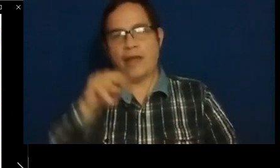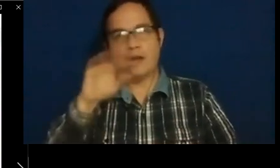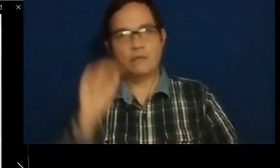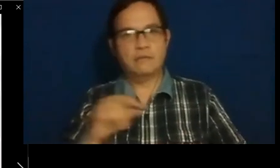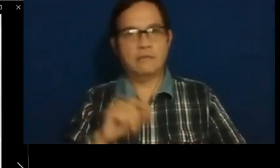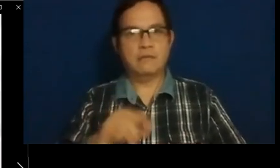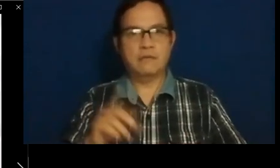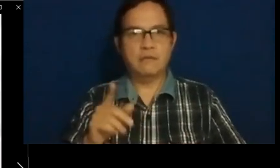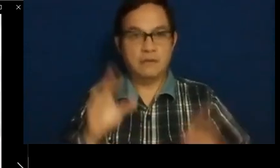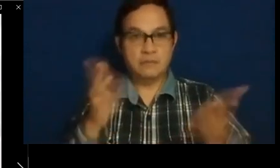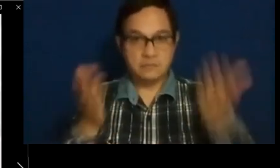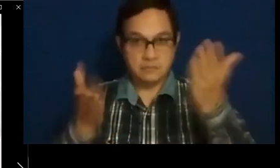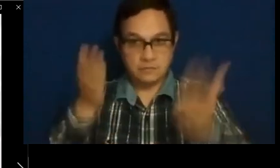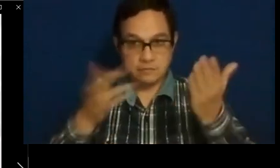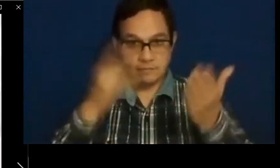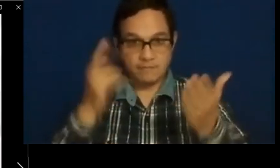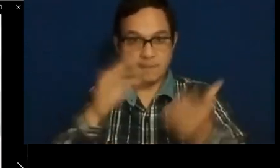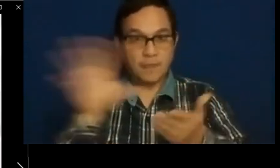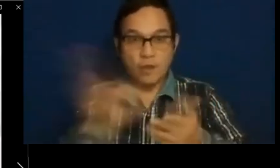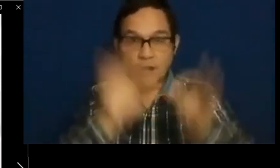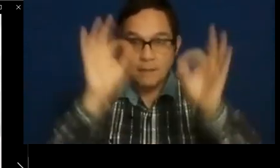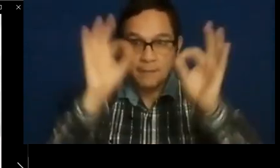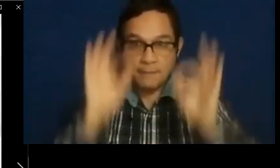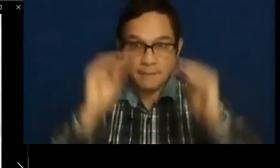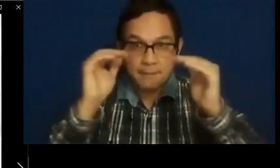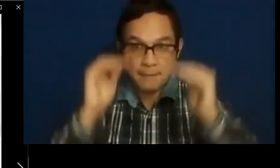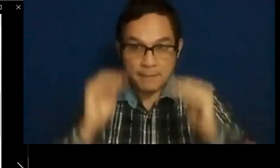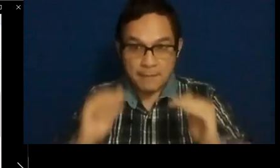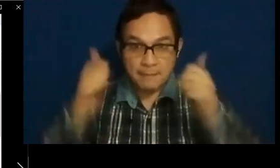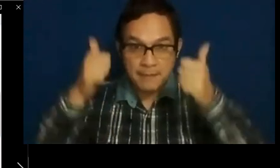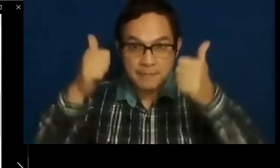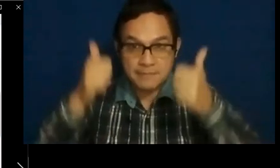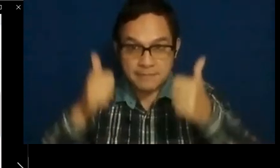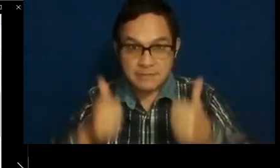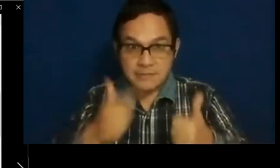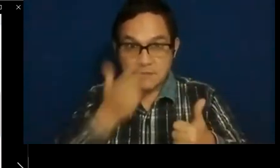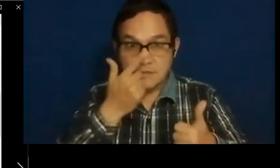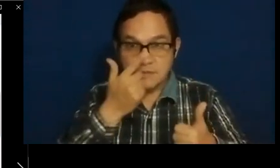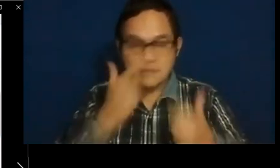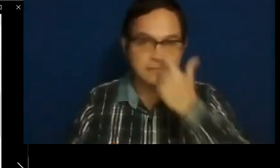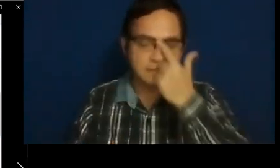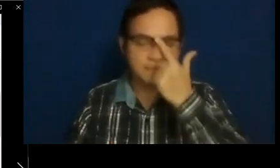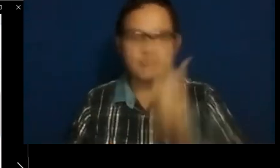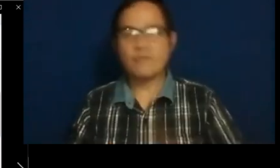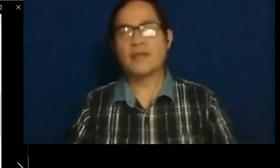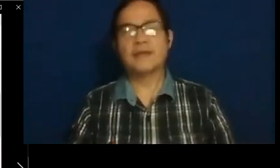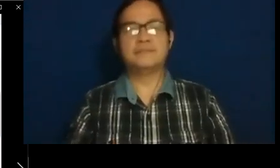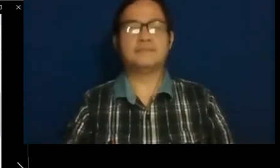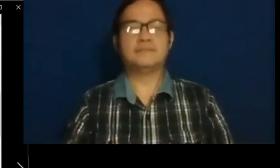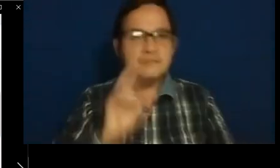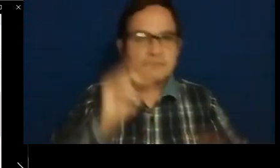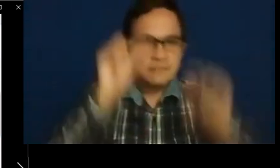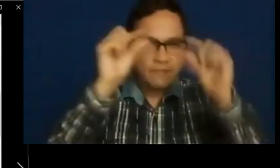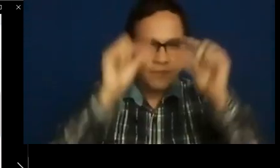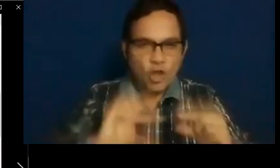repetiste el lanzamiento teniendo en cuenta que todos los datos estuviesen bien. Sí, sí, sí, yo siempre, o sea, siempre que lo resetea le toca a uno